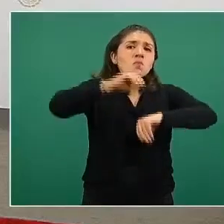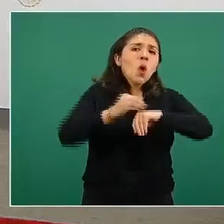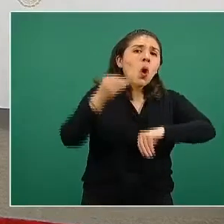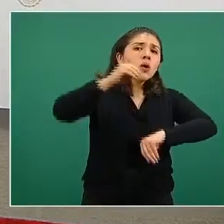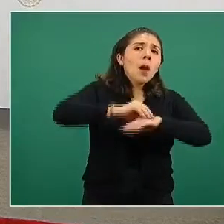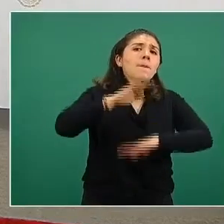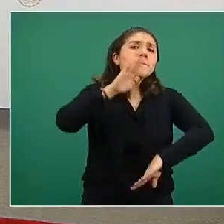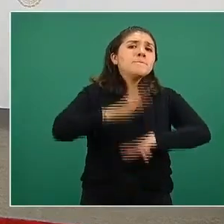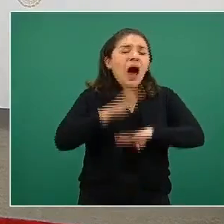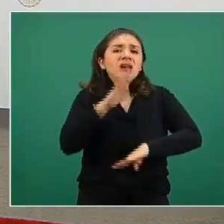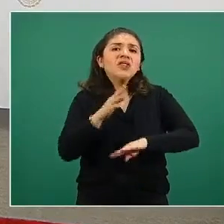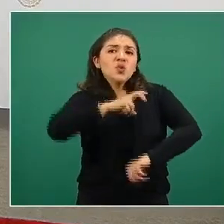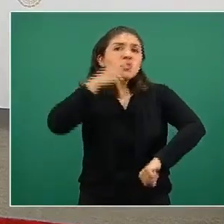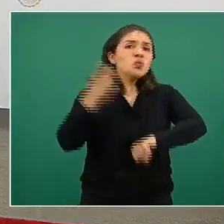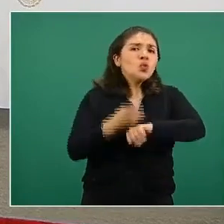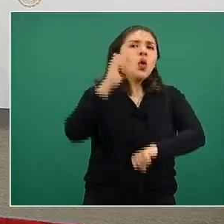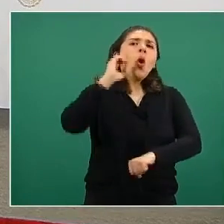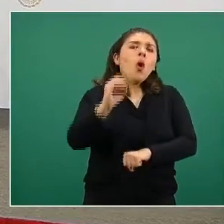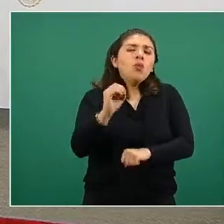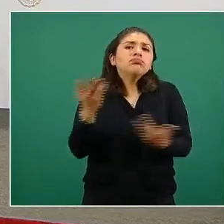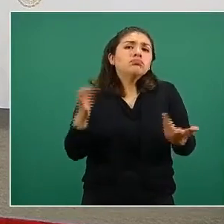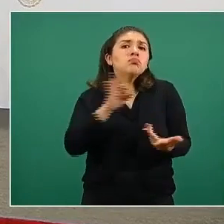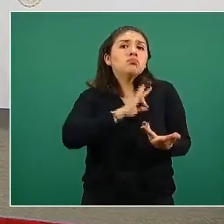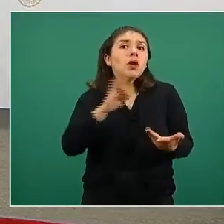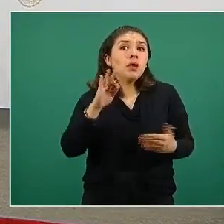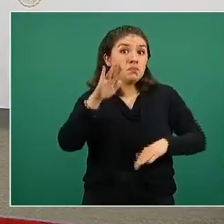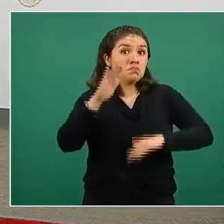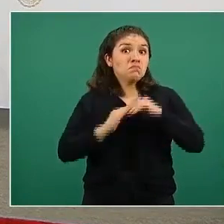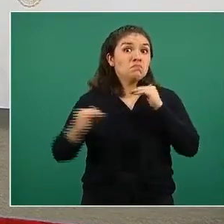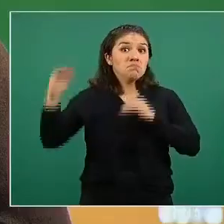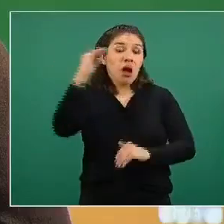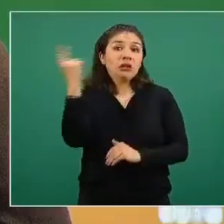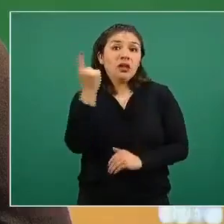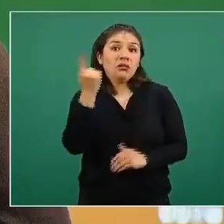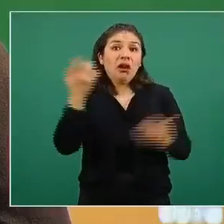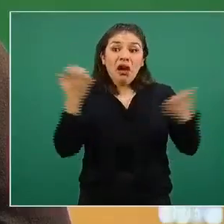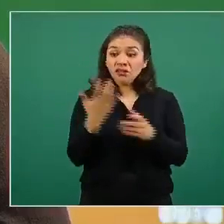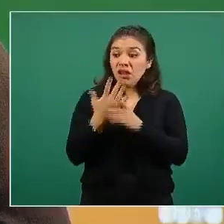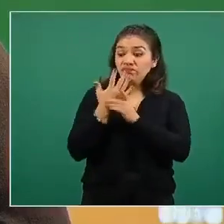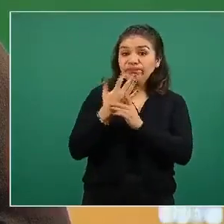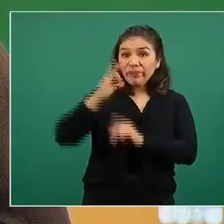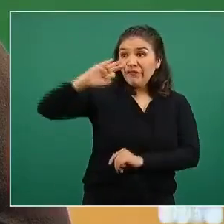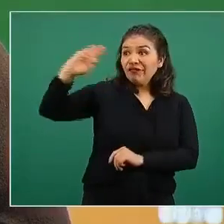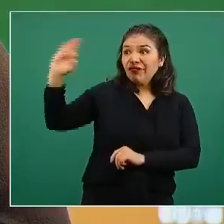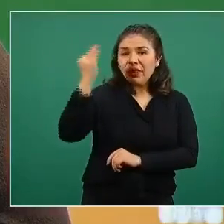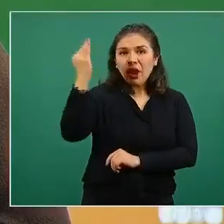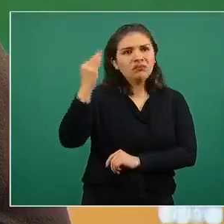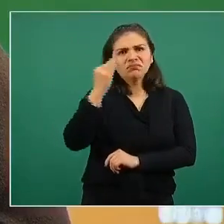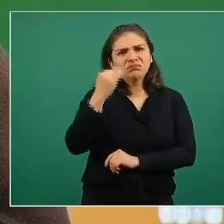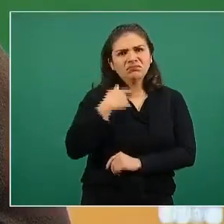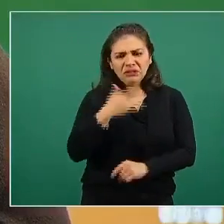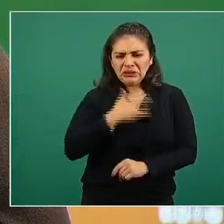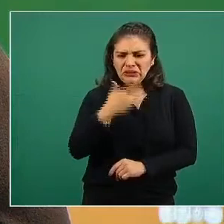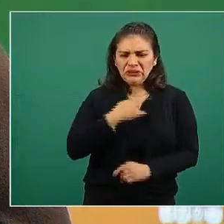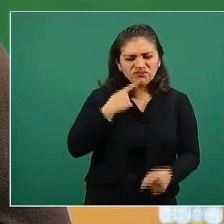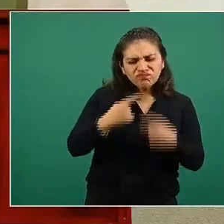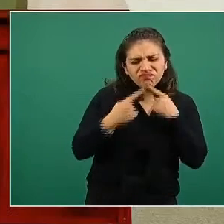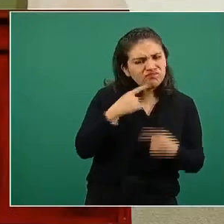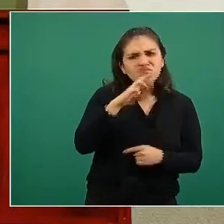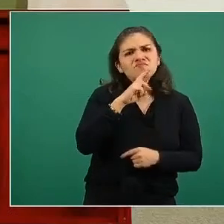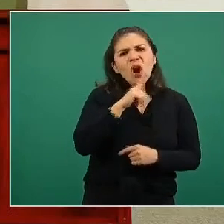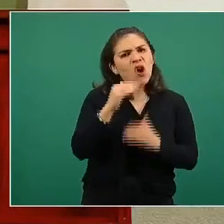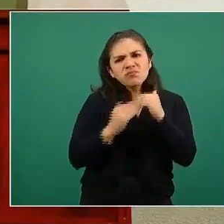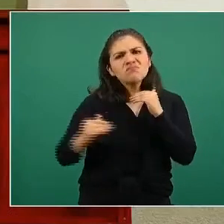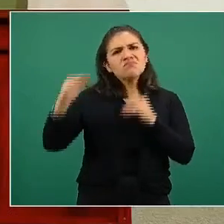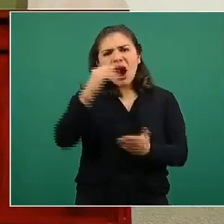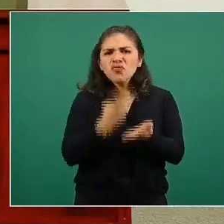implementaciones que en su momento pueden ser inclusive superiores a las que emite la federación como recomendaciones,